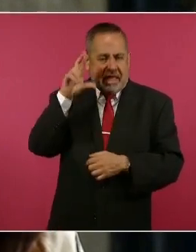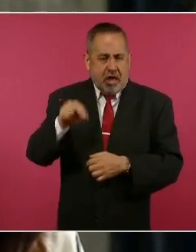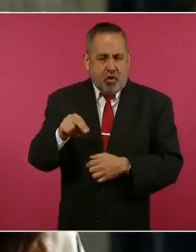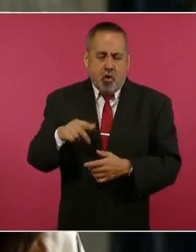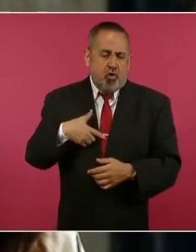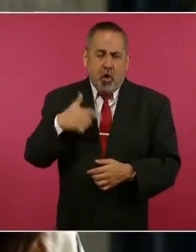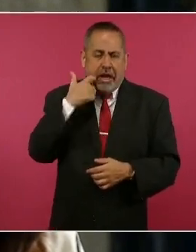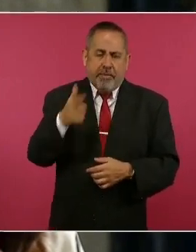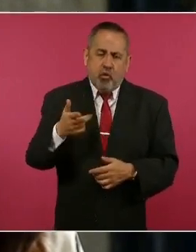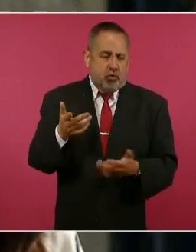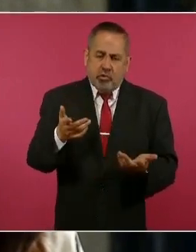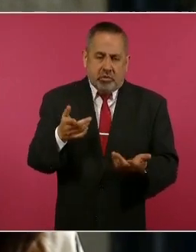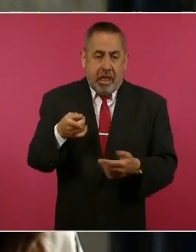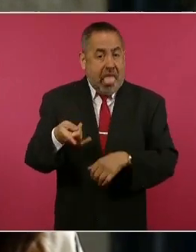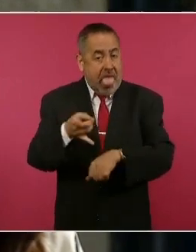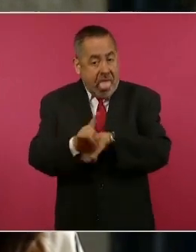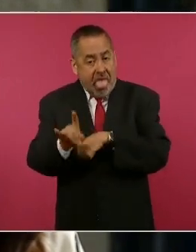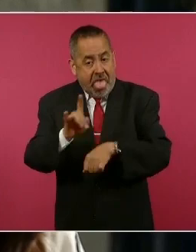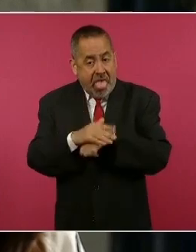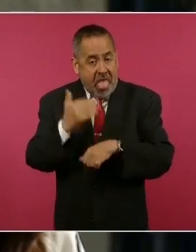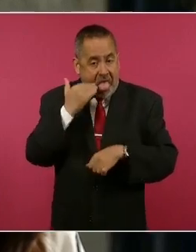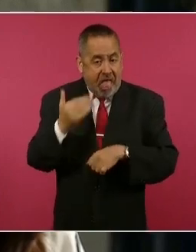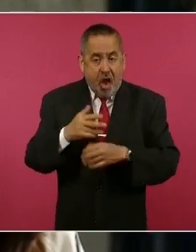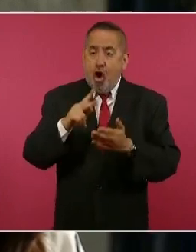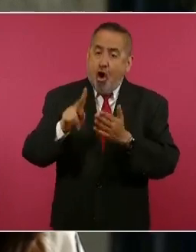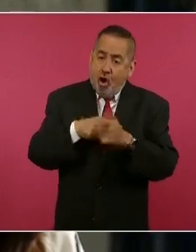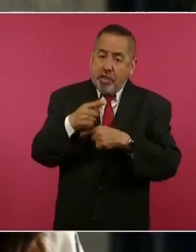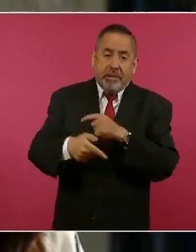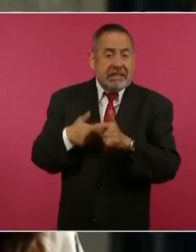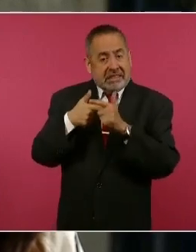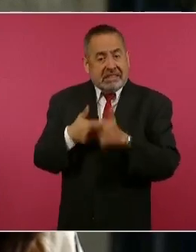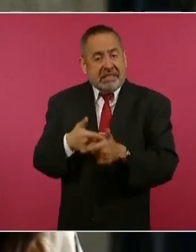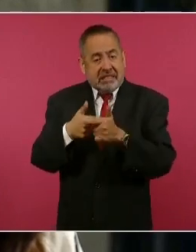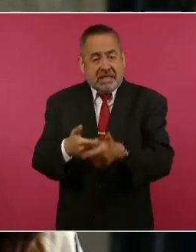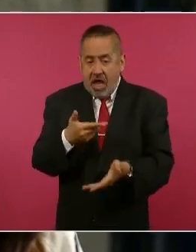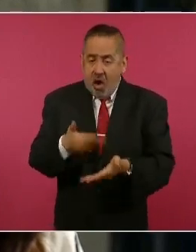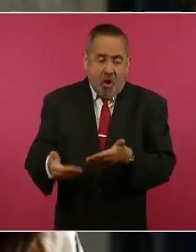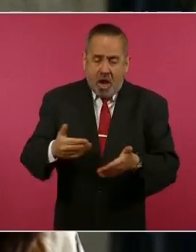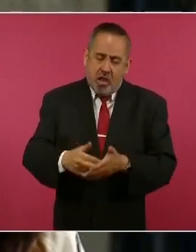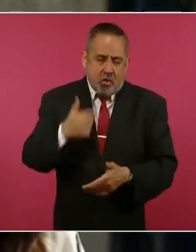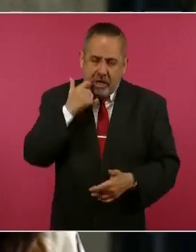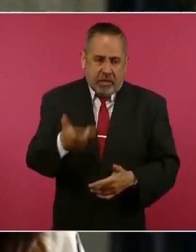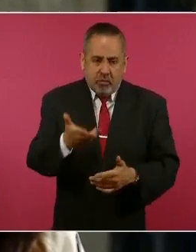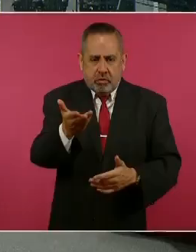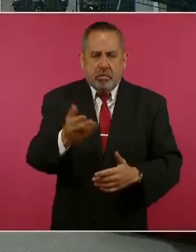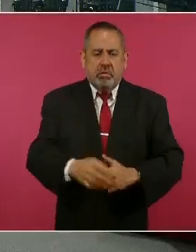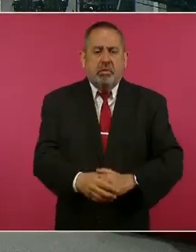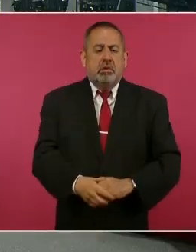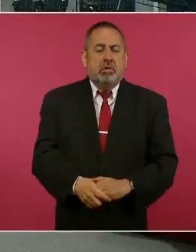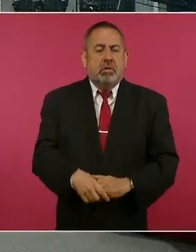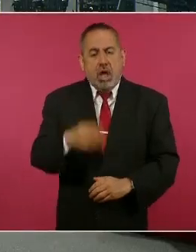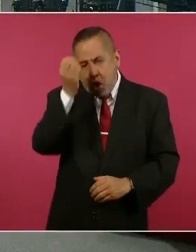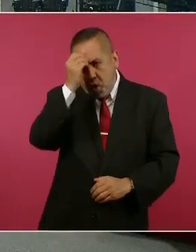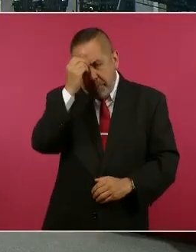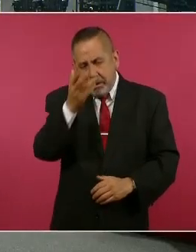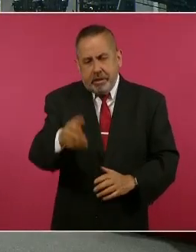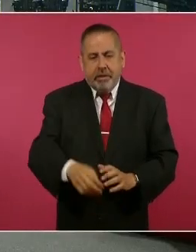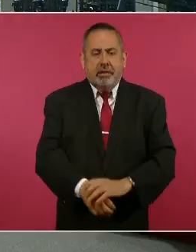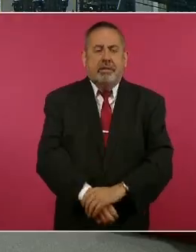queremos que esas irregularidades se vuelvan a cometer actualmente. ¿Qué opina